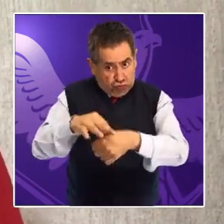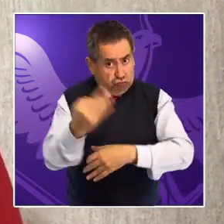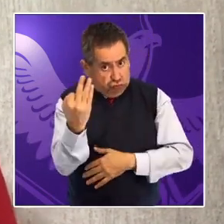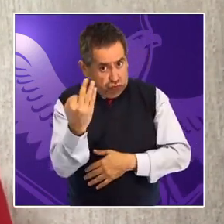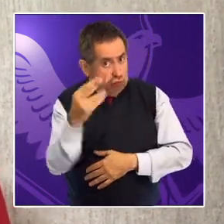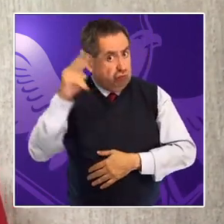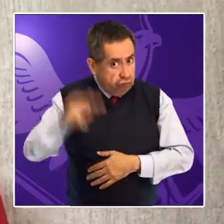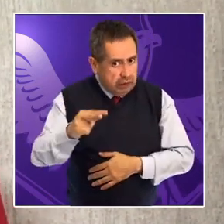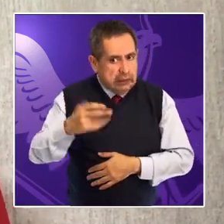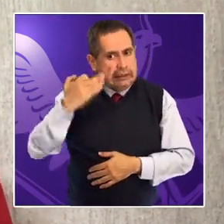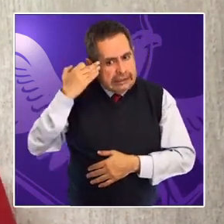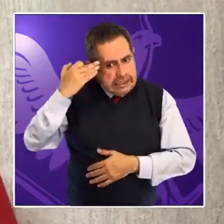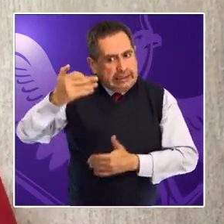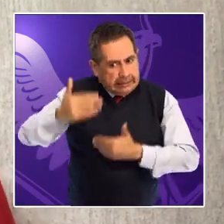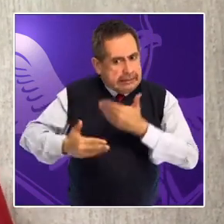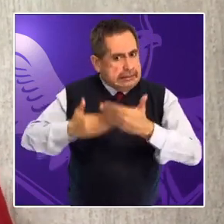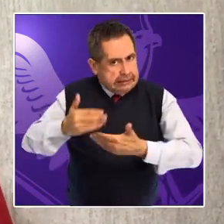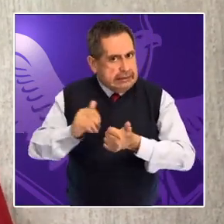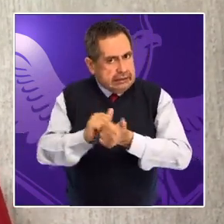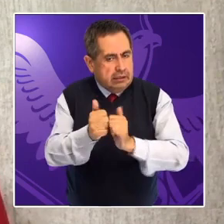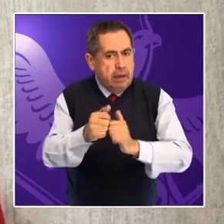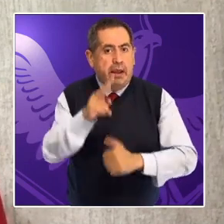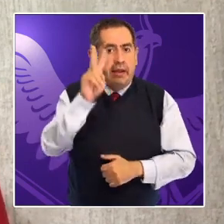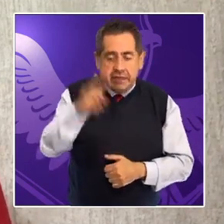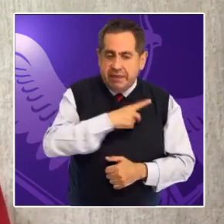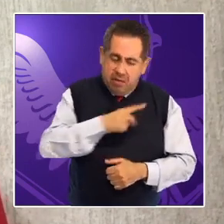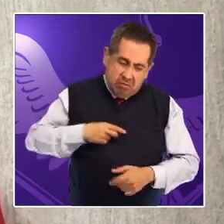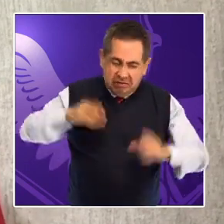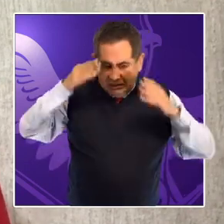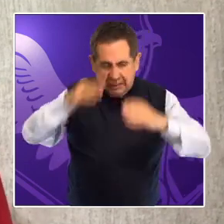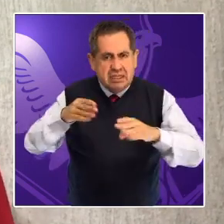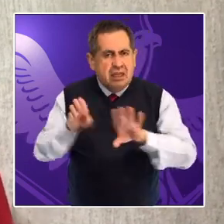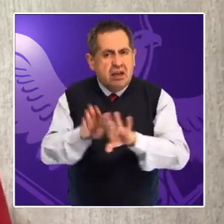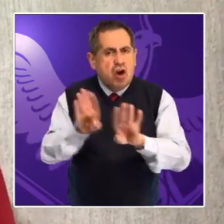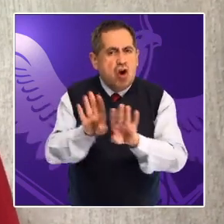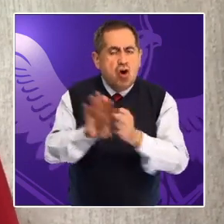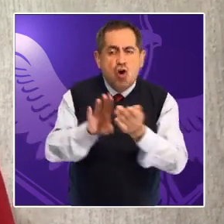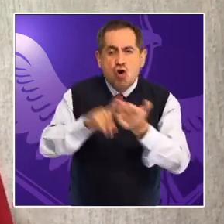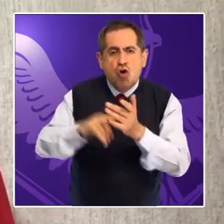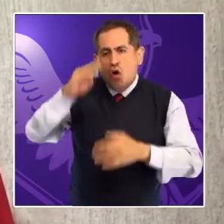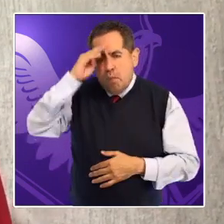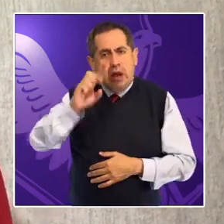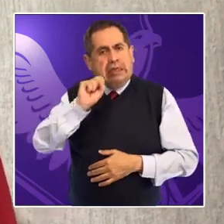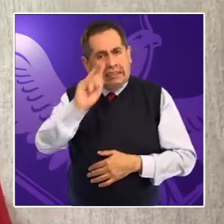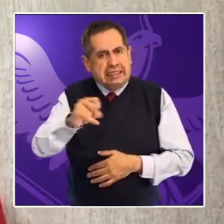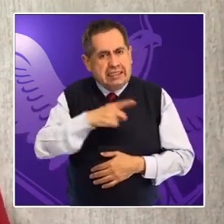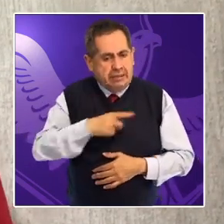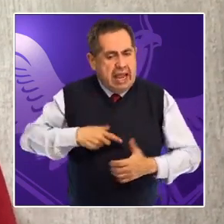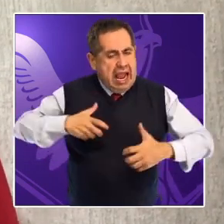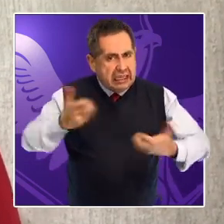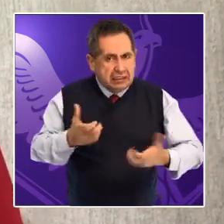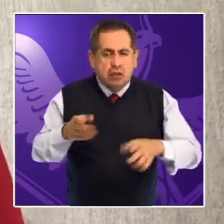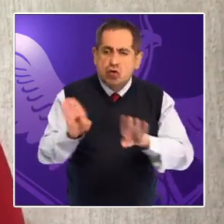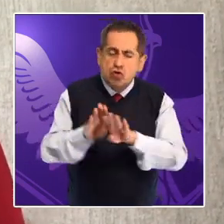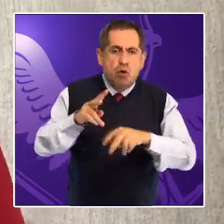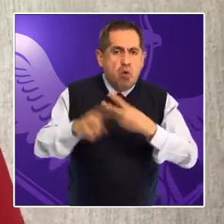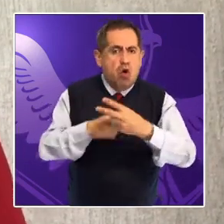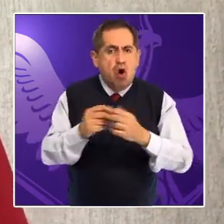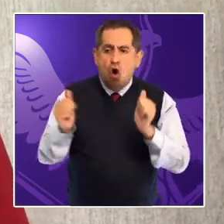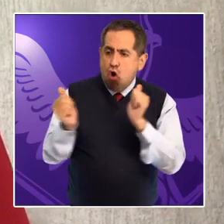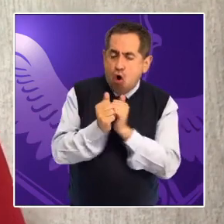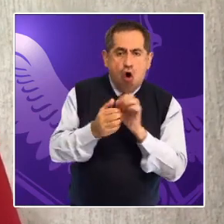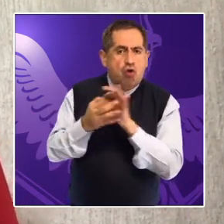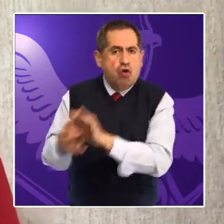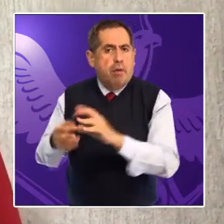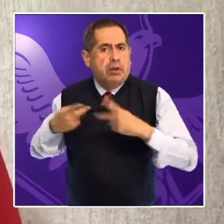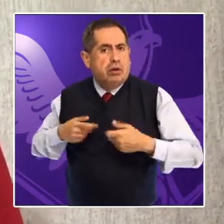su tiempo y tiene sus retos, pero tenemos que centrarnos en pensar cómo sí hacerlo y cómo sí hacerlo de la mano